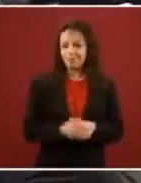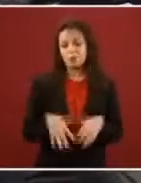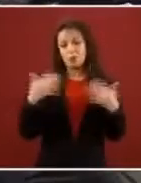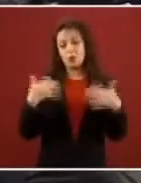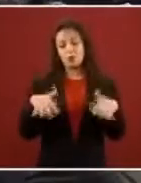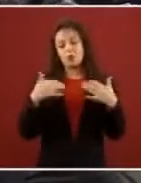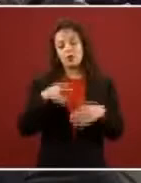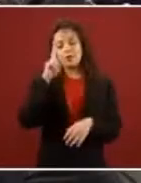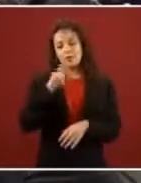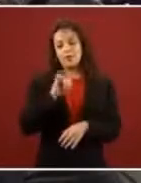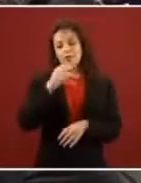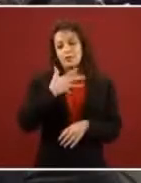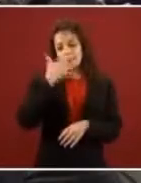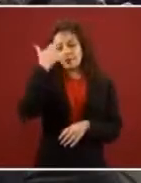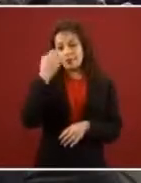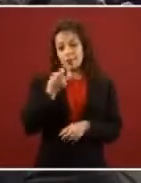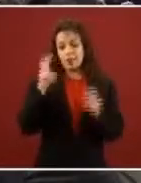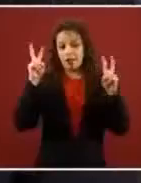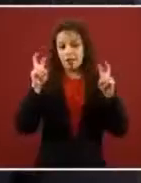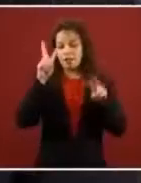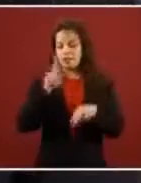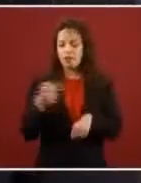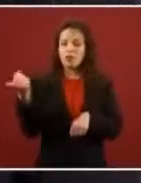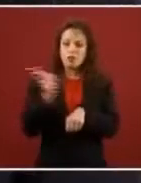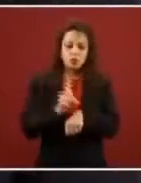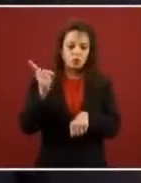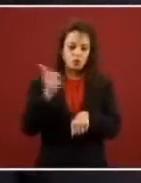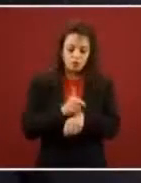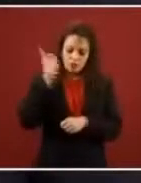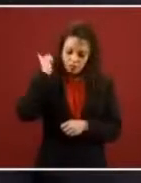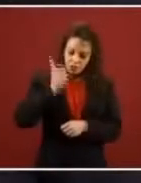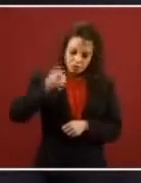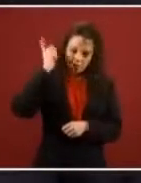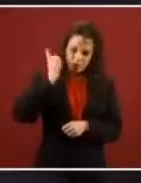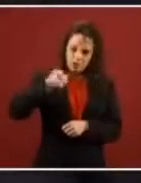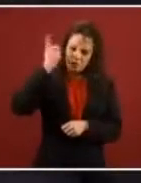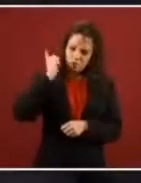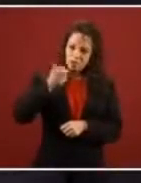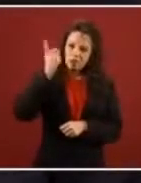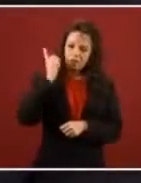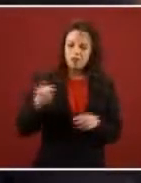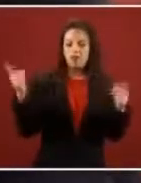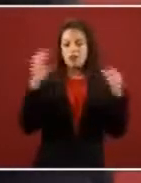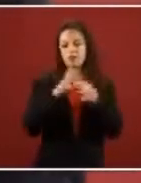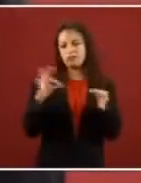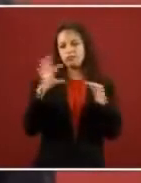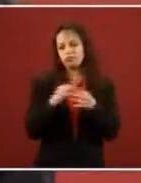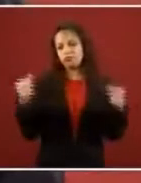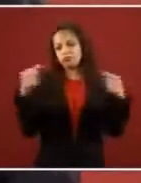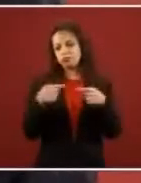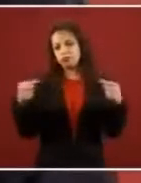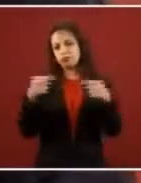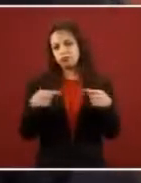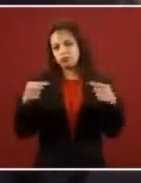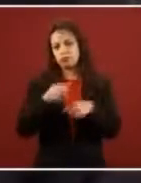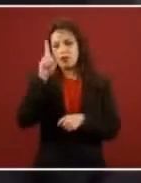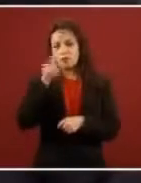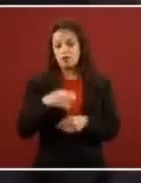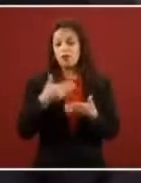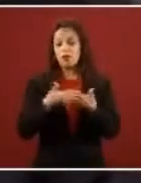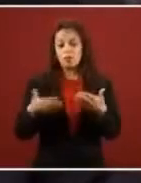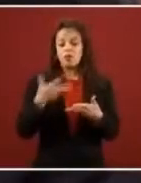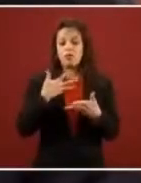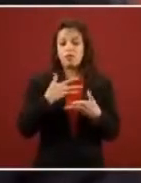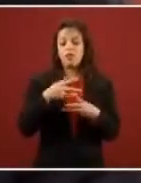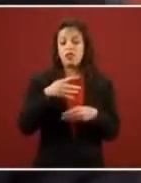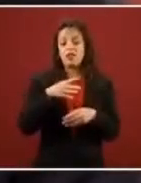tratamos todos los días. Es una asignatura pendiente, es un problema